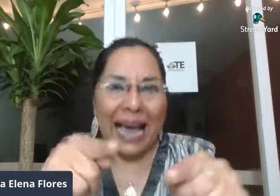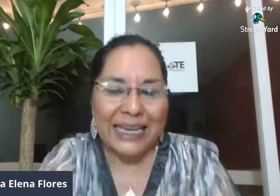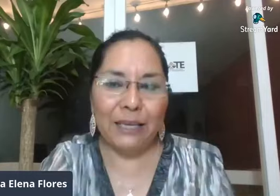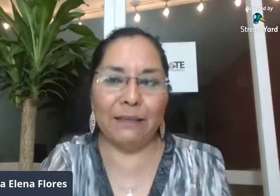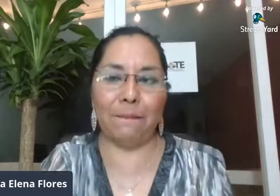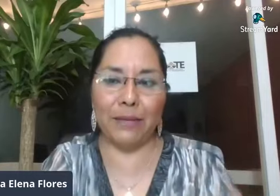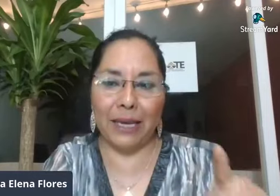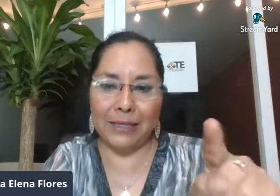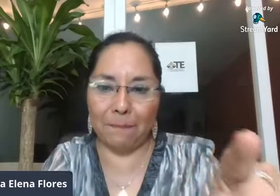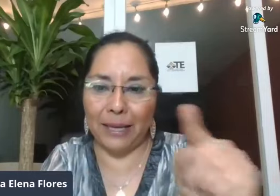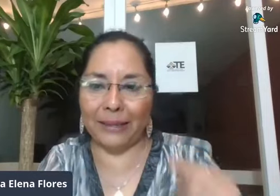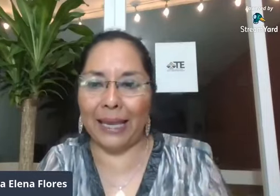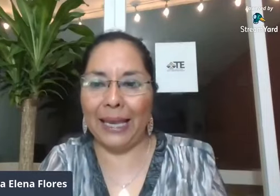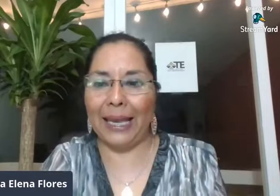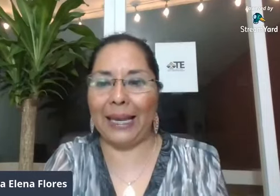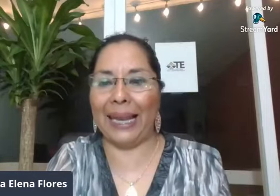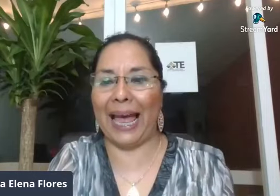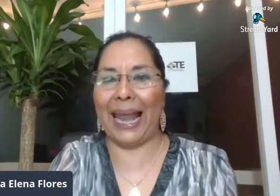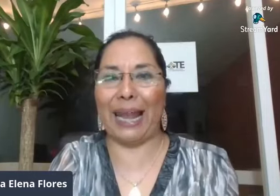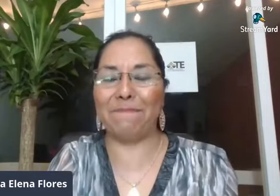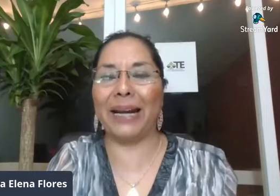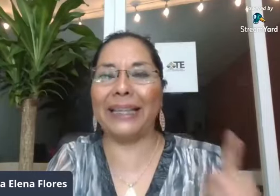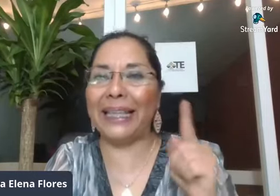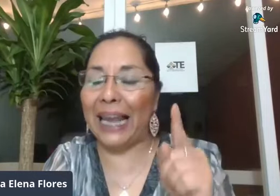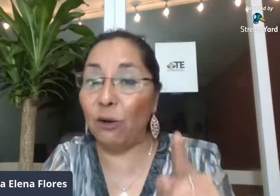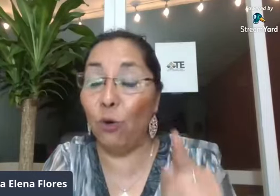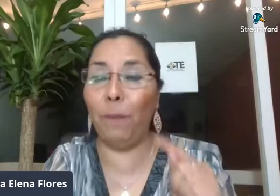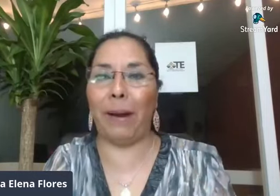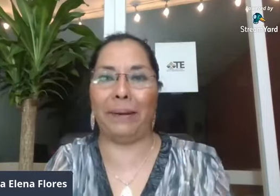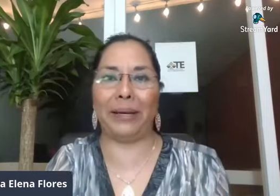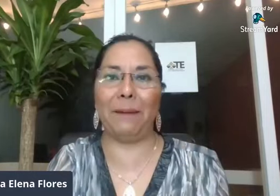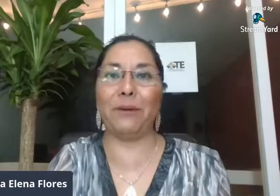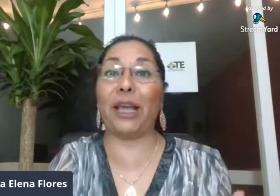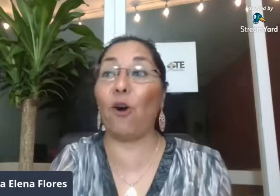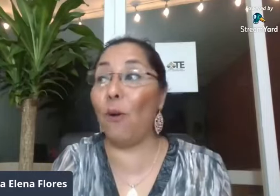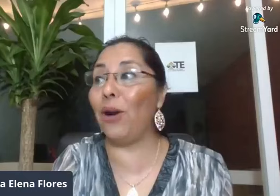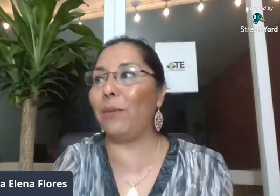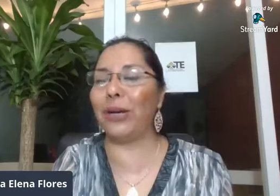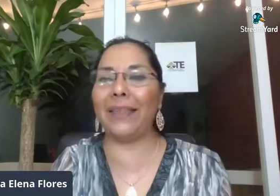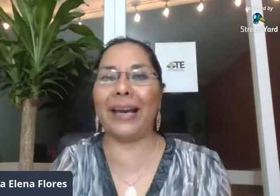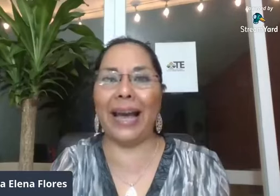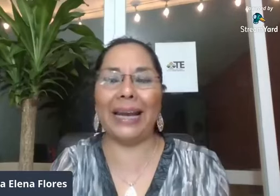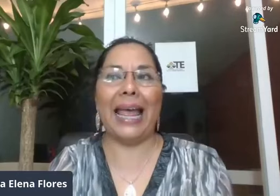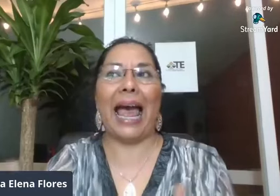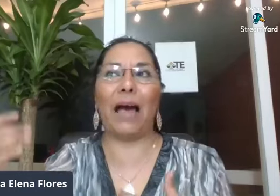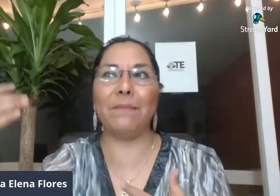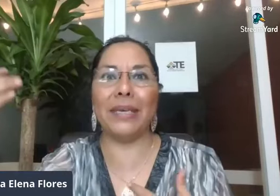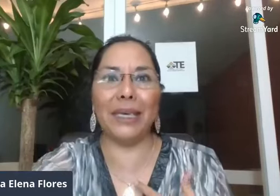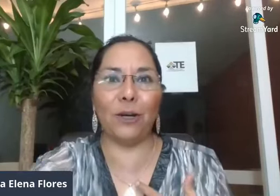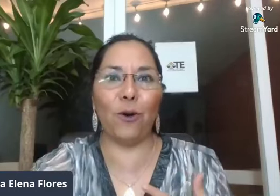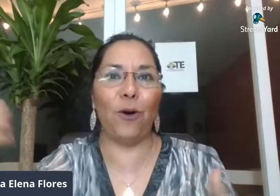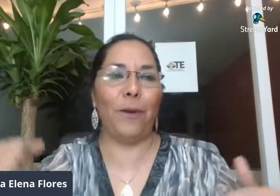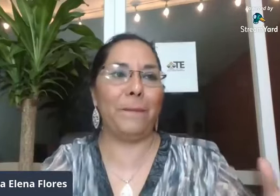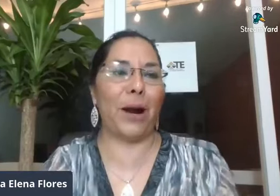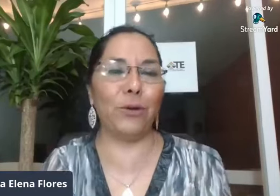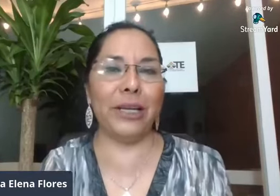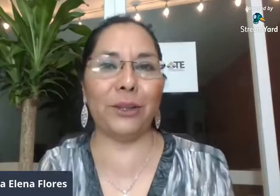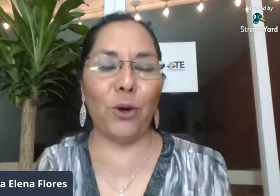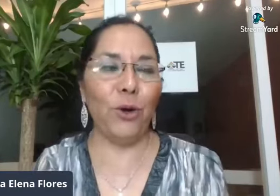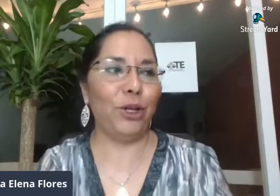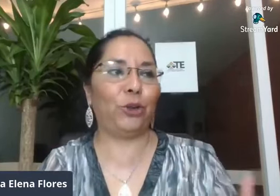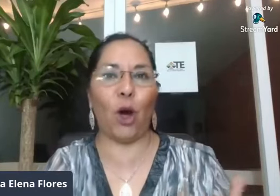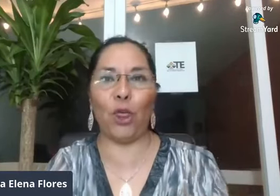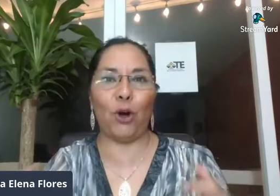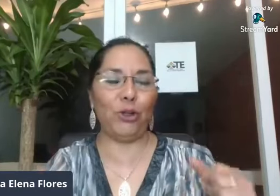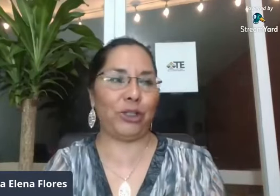Y ahí también se mete la parte de la culpa, ¿verdad? Porque ¿cómo le voy a dejar a mi hijo